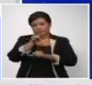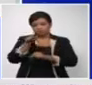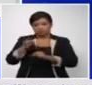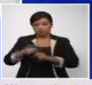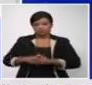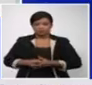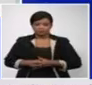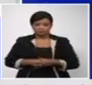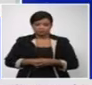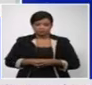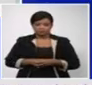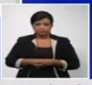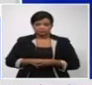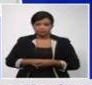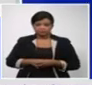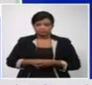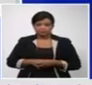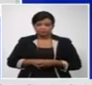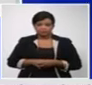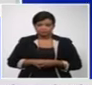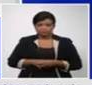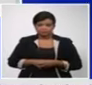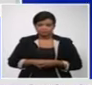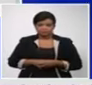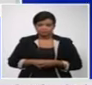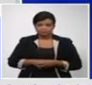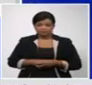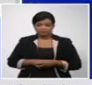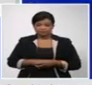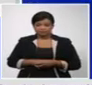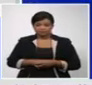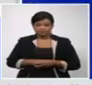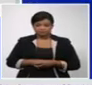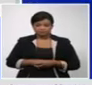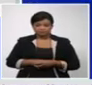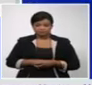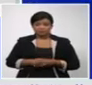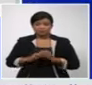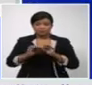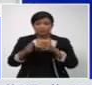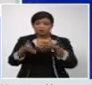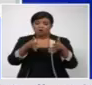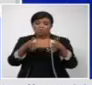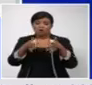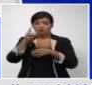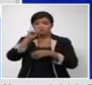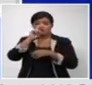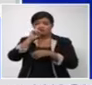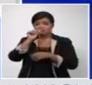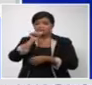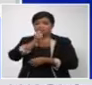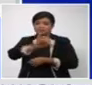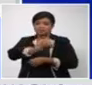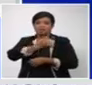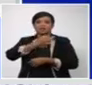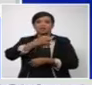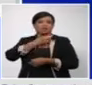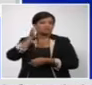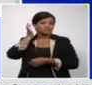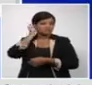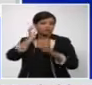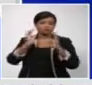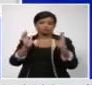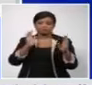estamos asistiendo desde el mes de segunda quincena de noviembre, diciembre, enero y febrero. Se